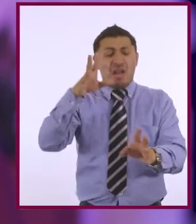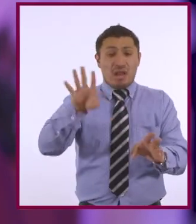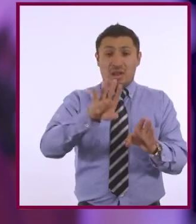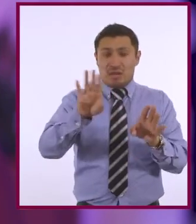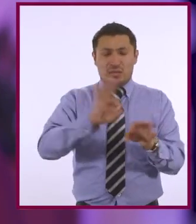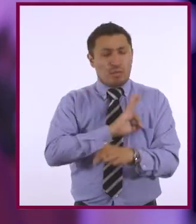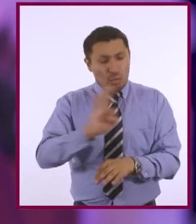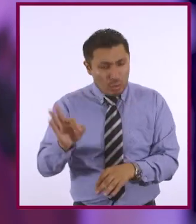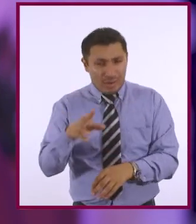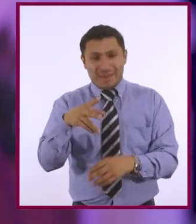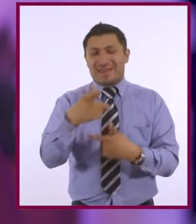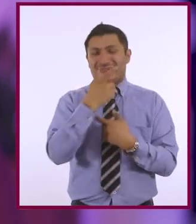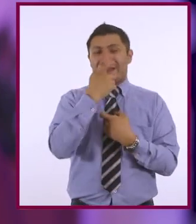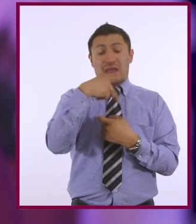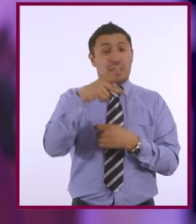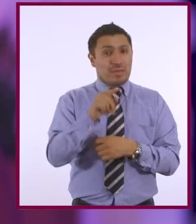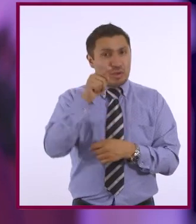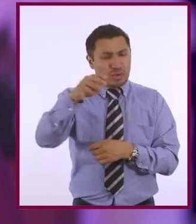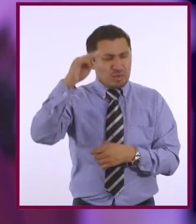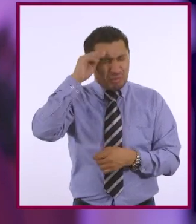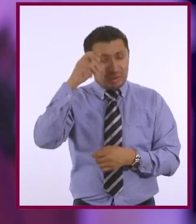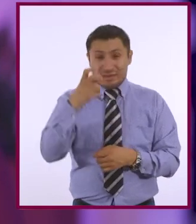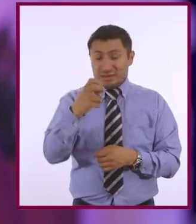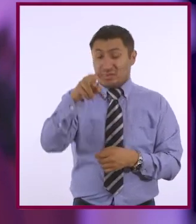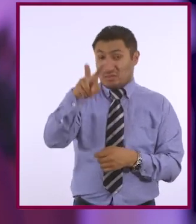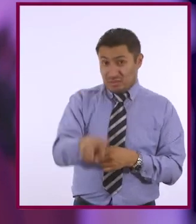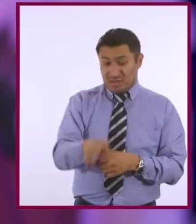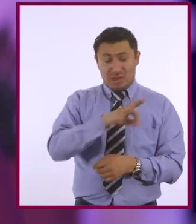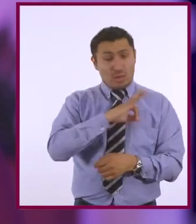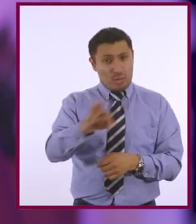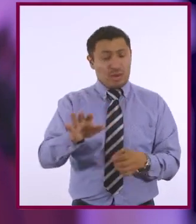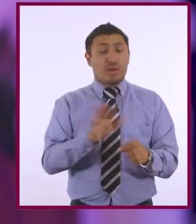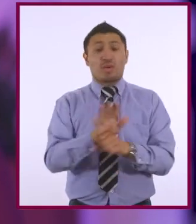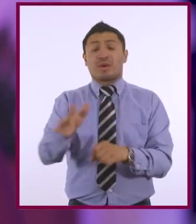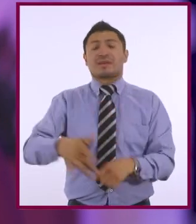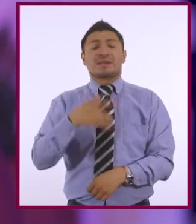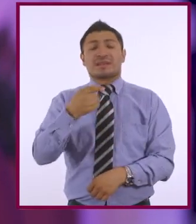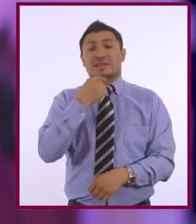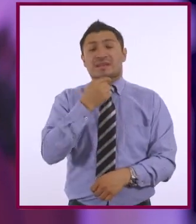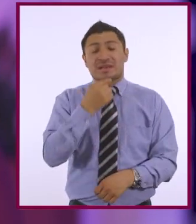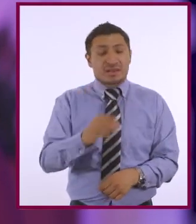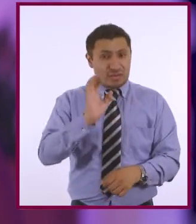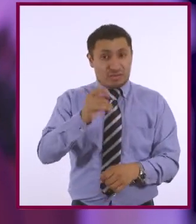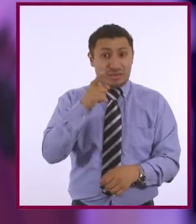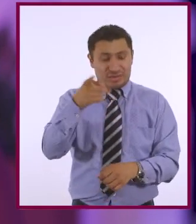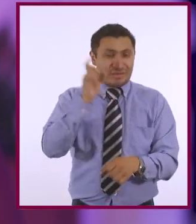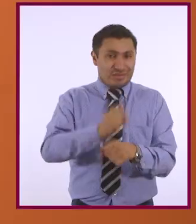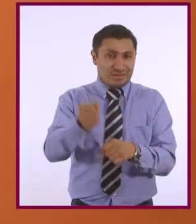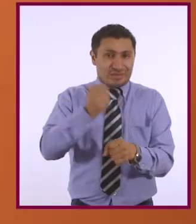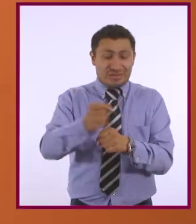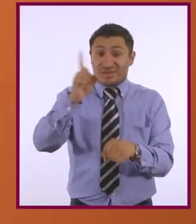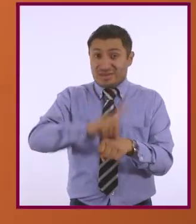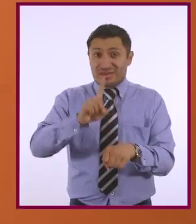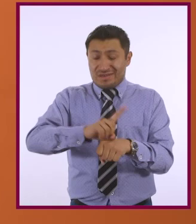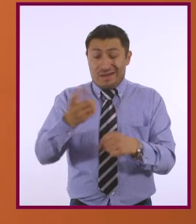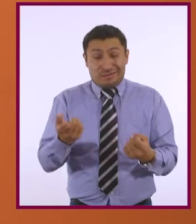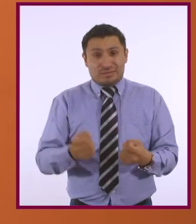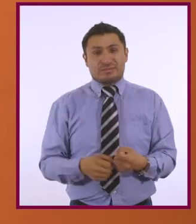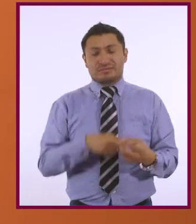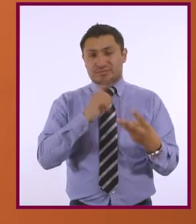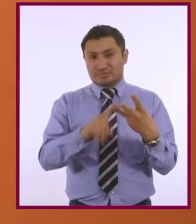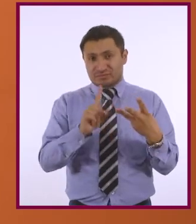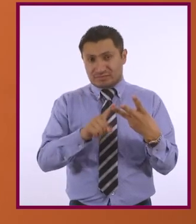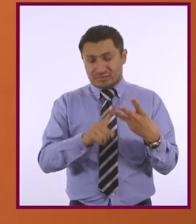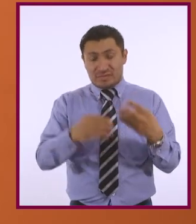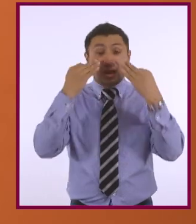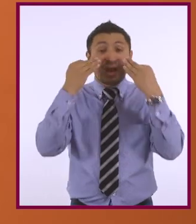hacernos reír, pero evita que reflexionemos realmente sobre lo que puede sentir un niño o niña que vive eso a diario. 3. Ser